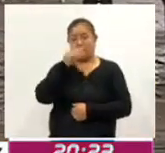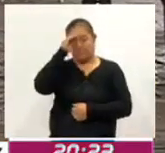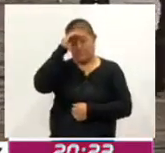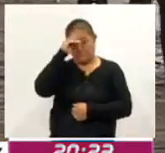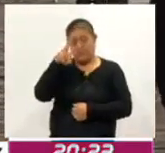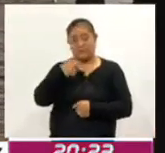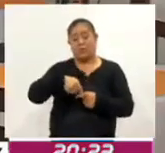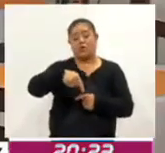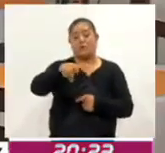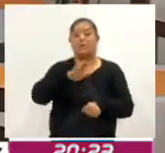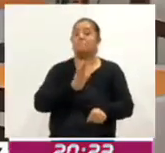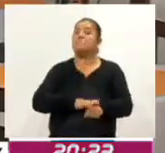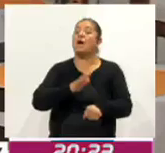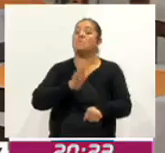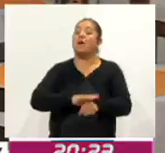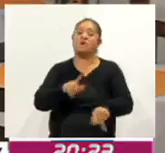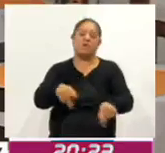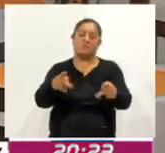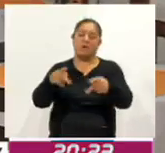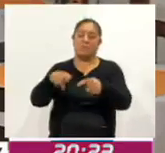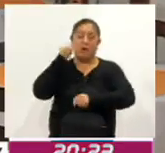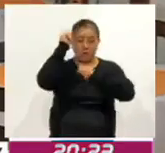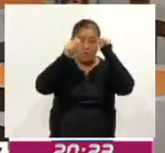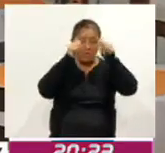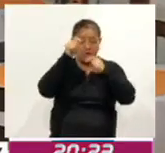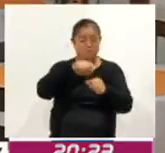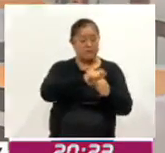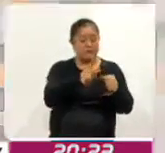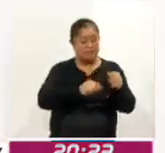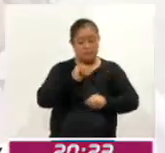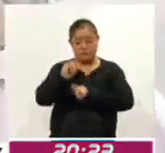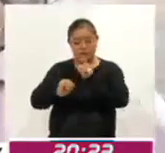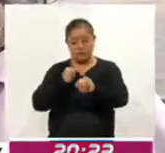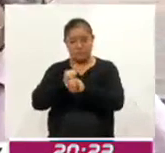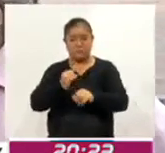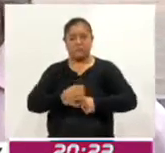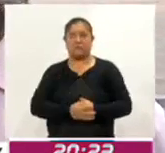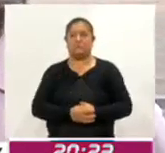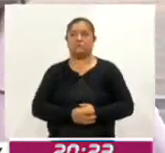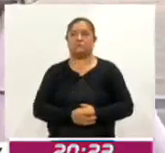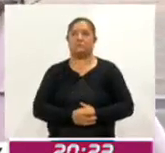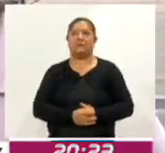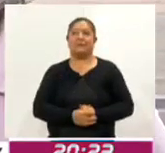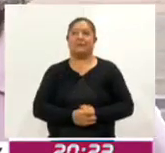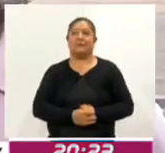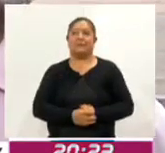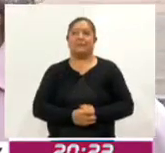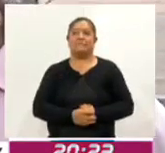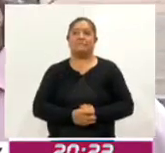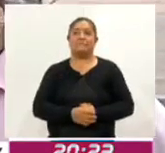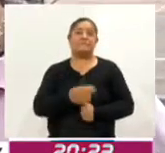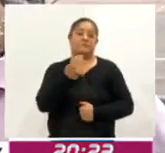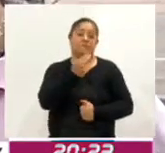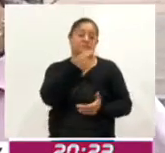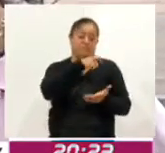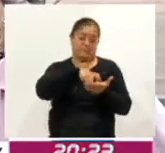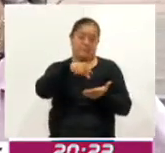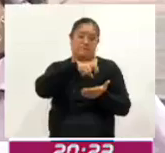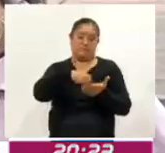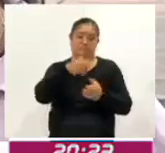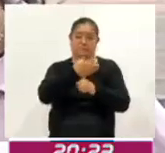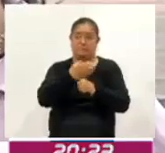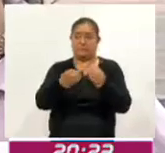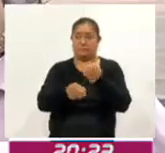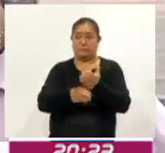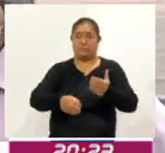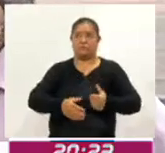fin de semana, esto por la llegada de turistas nacionales e internacionales. Pues se tienen que comprar las cosas y pues va